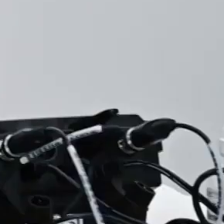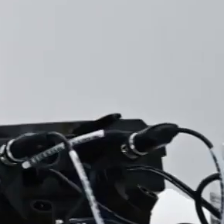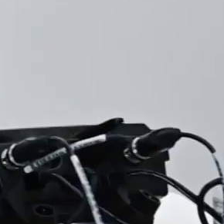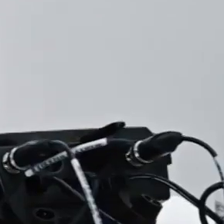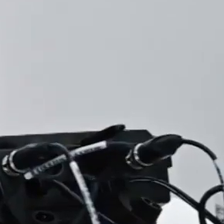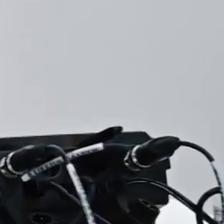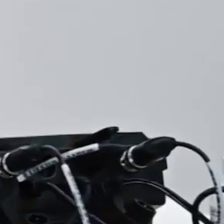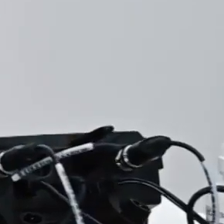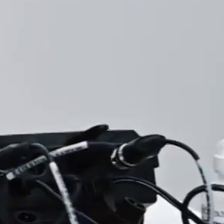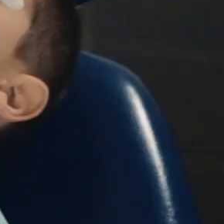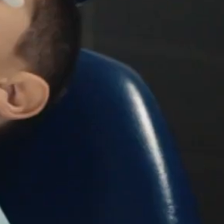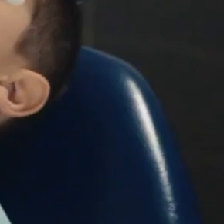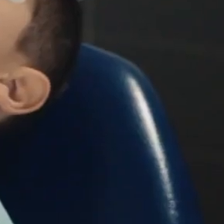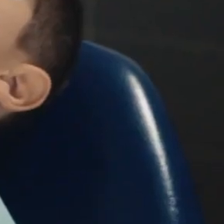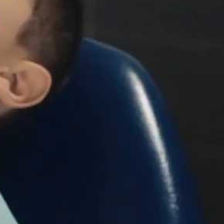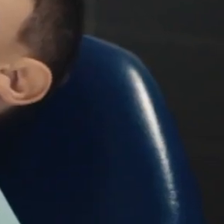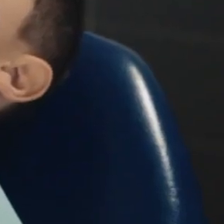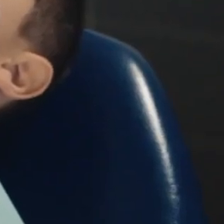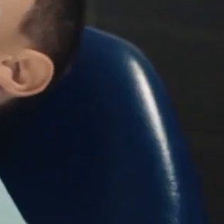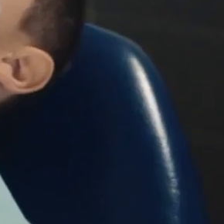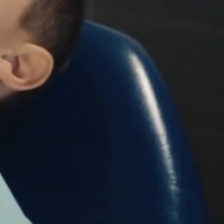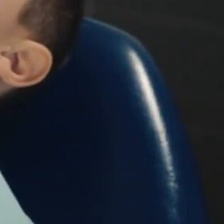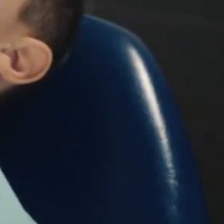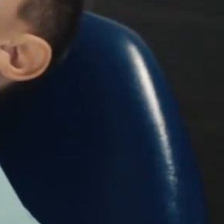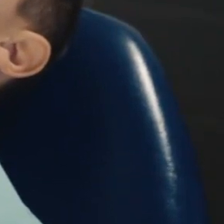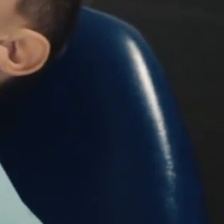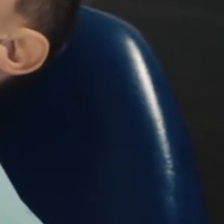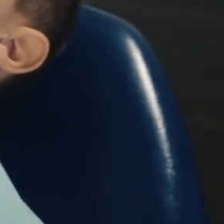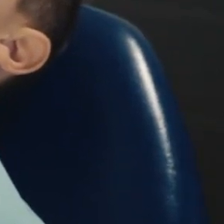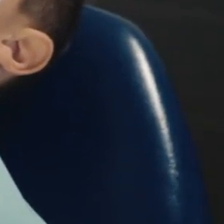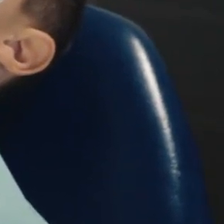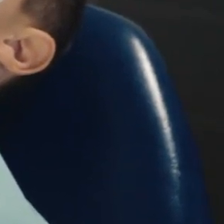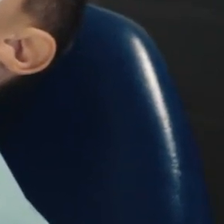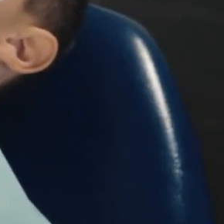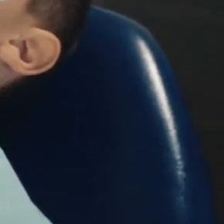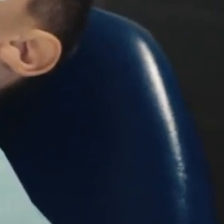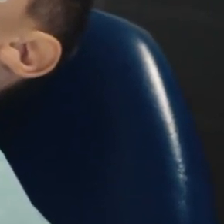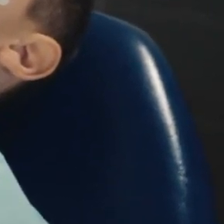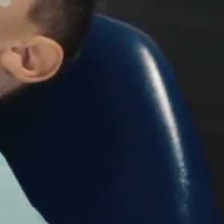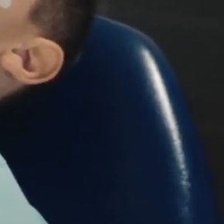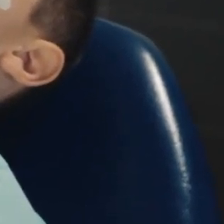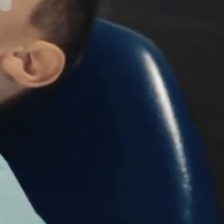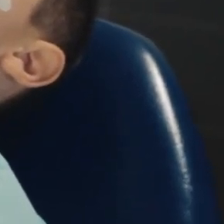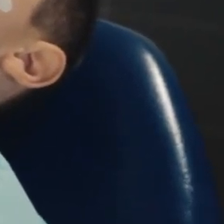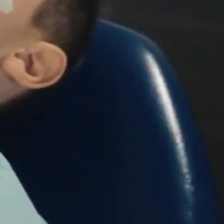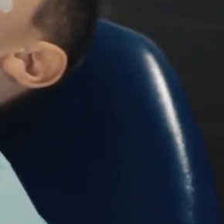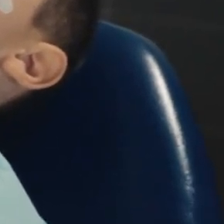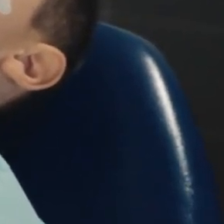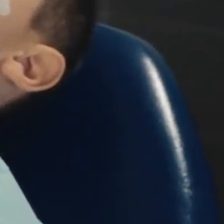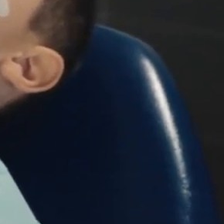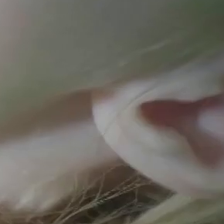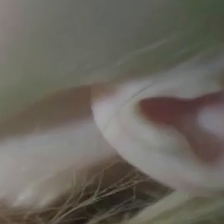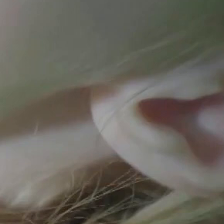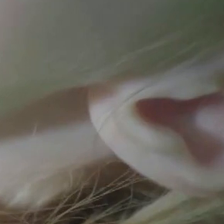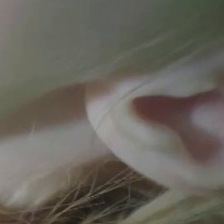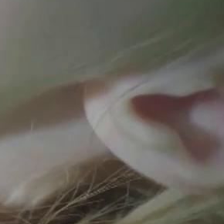que la caries dental en niños pequeños puede afectar negativamente su crecimiento y desarrollo normal, causar dolor significativo,